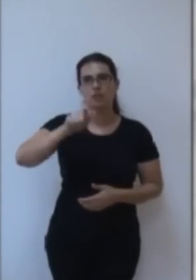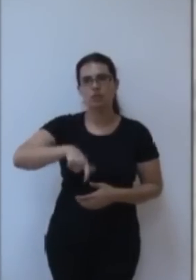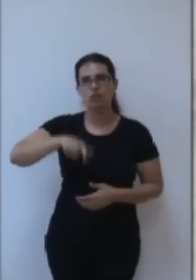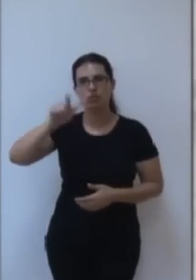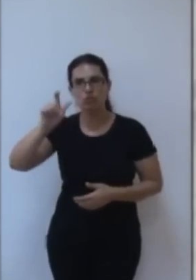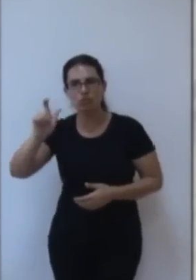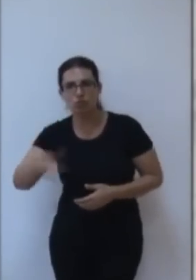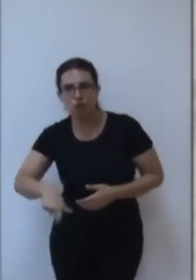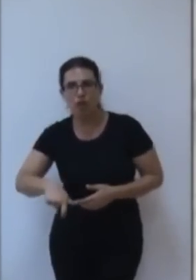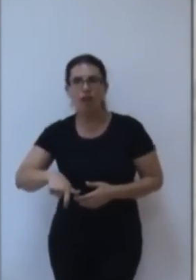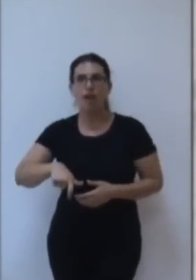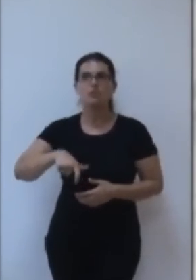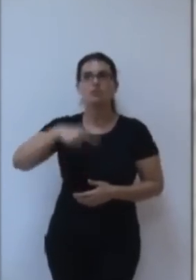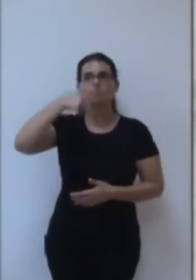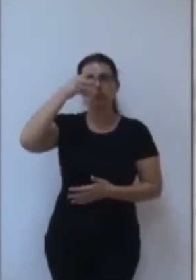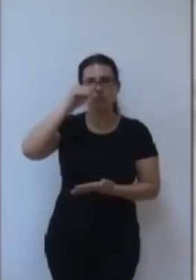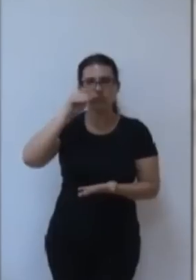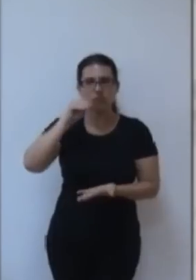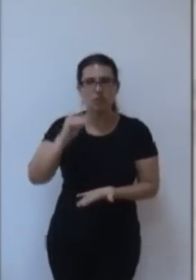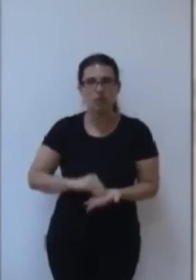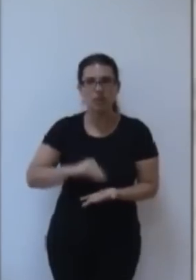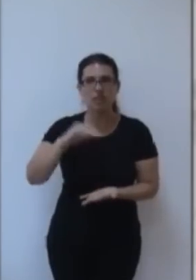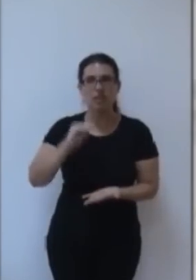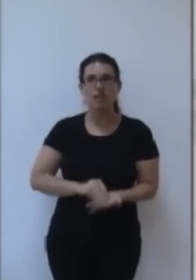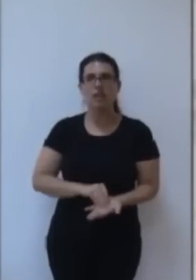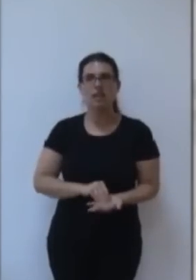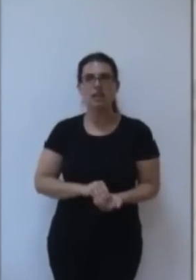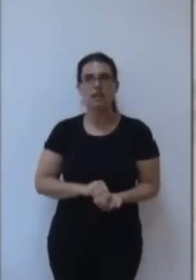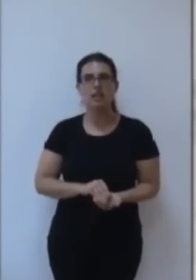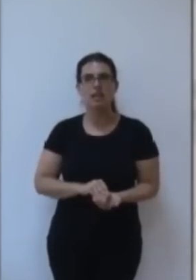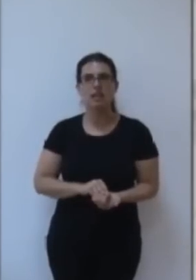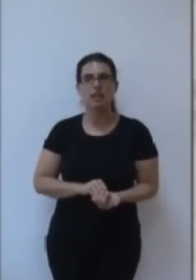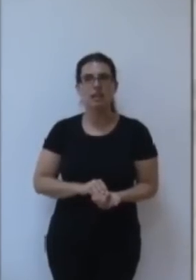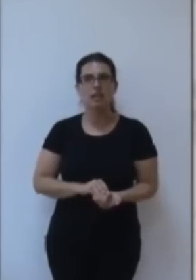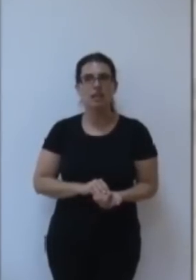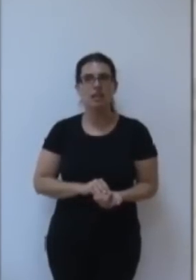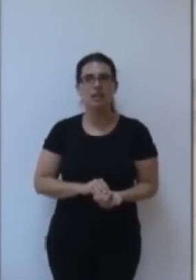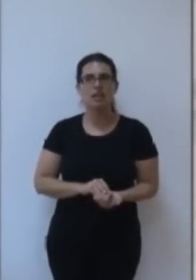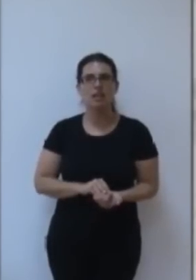veces se tratan de una manera excesivamente,